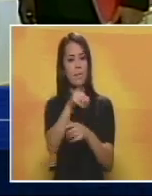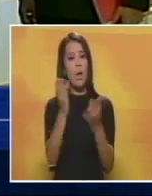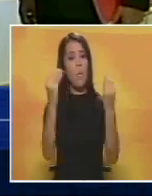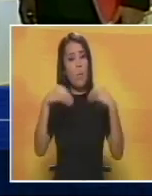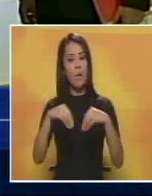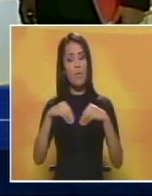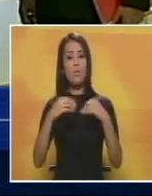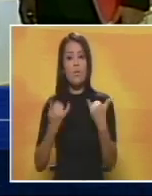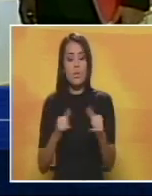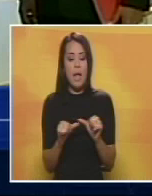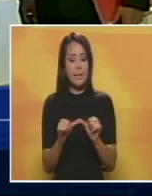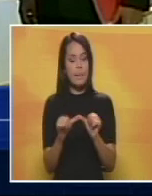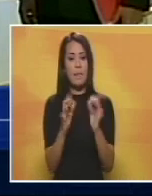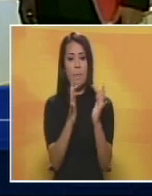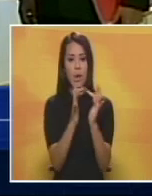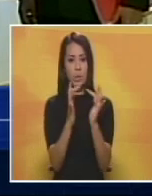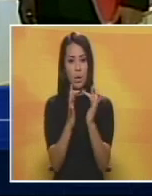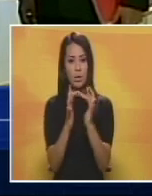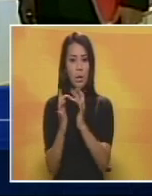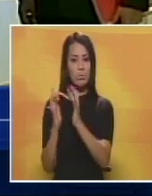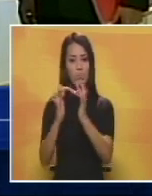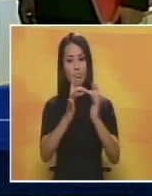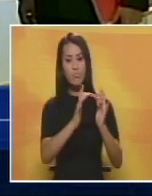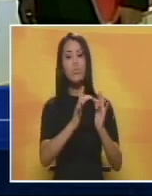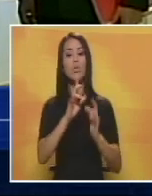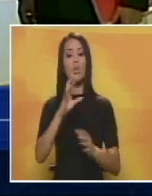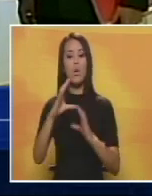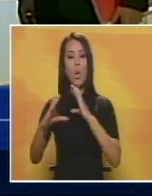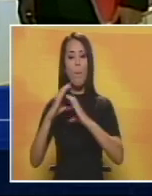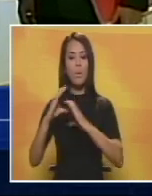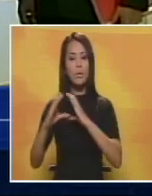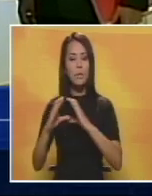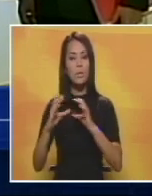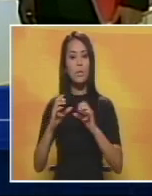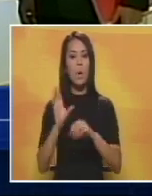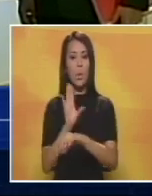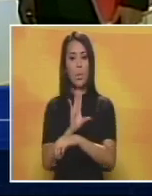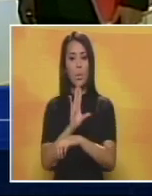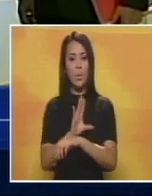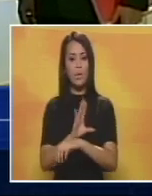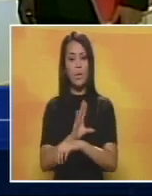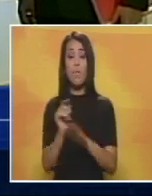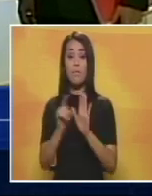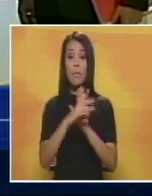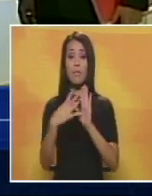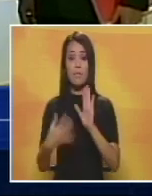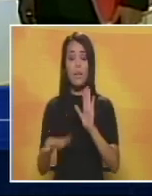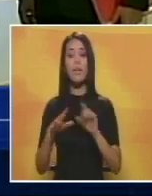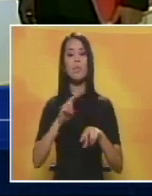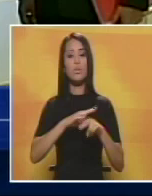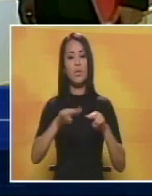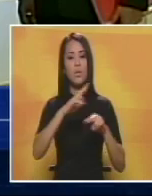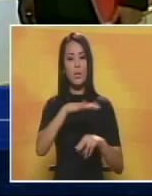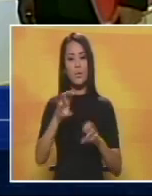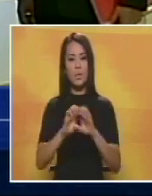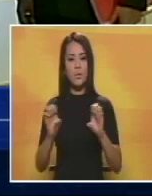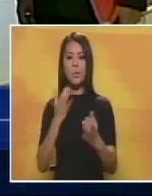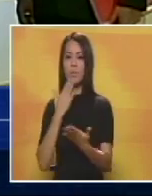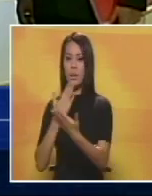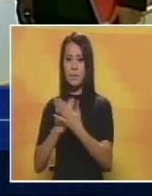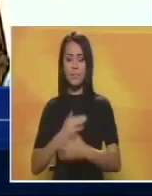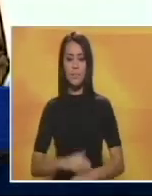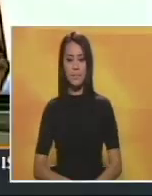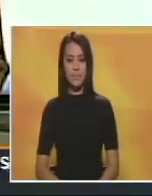seguiremos manteniendo en contacto, comunicación y seguimiento en la protección del sagrado derecho de nuestros niños a la educación. Muchas